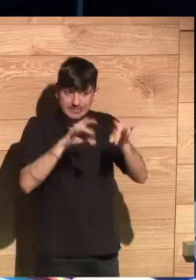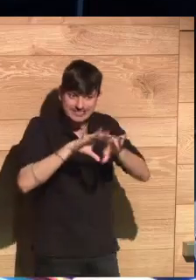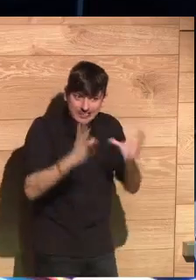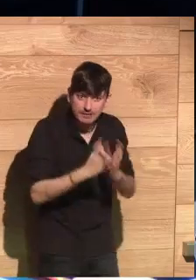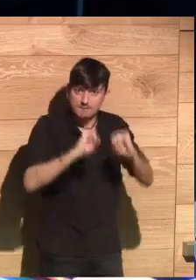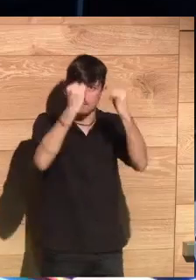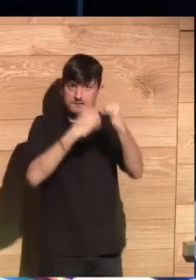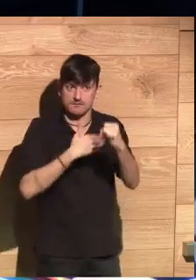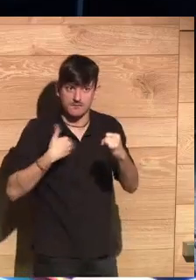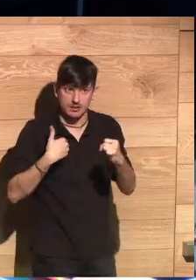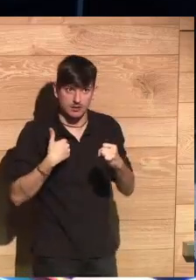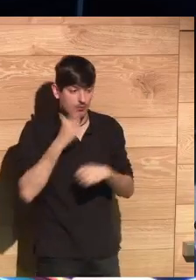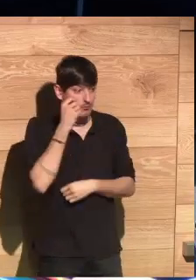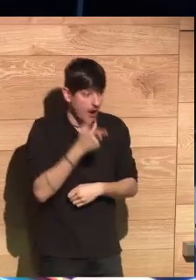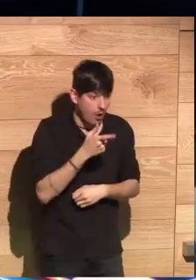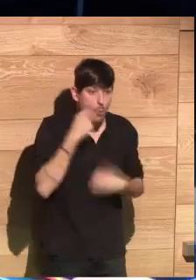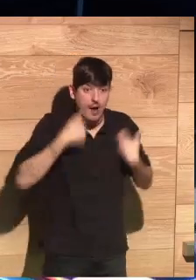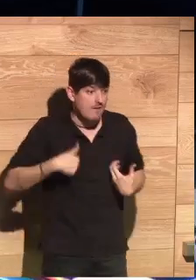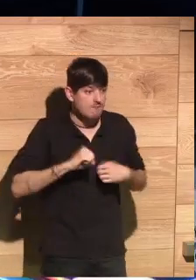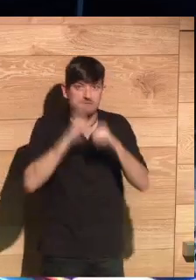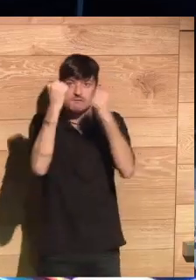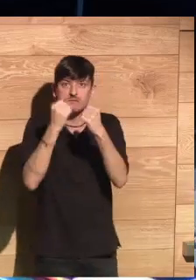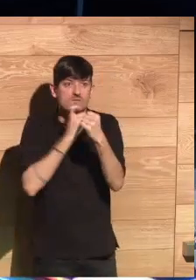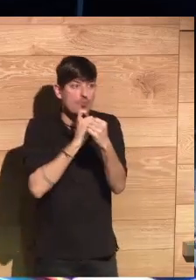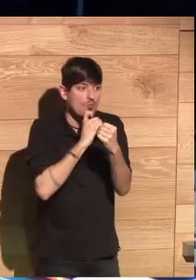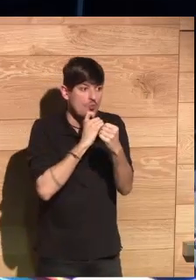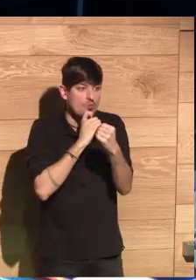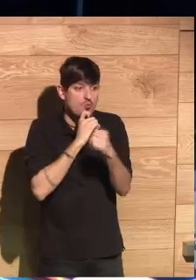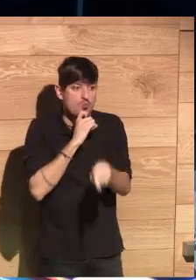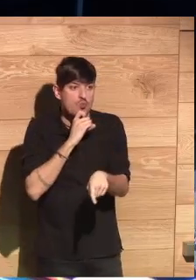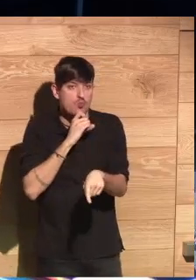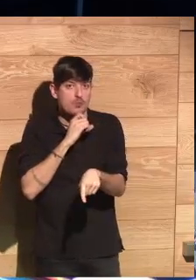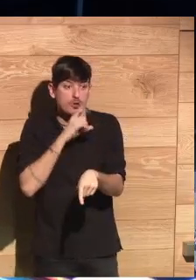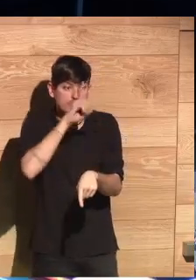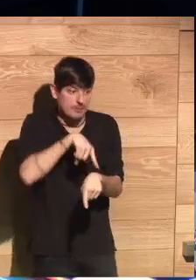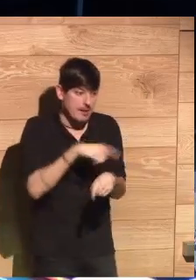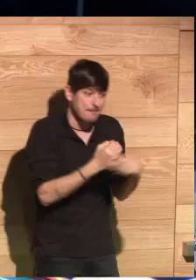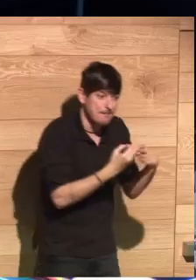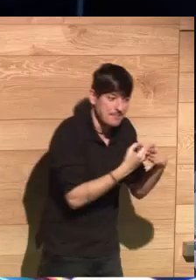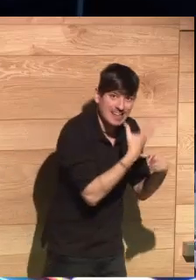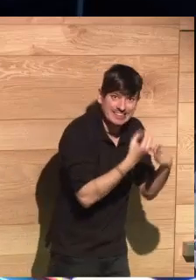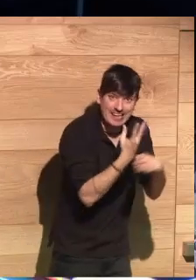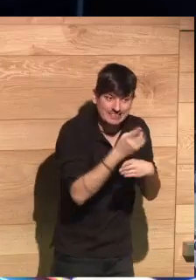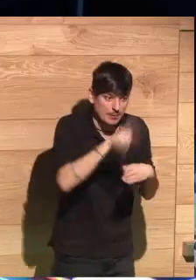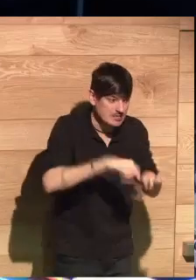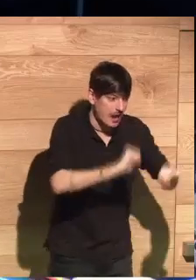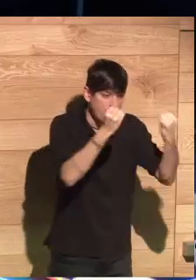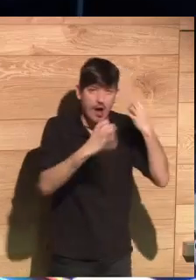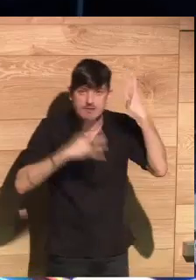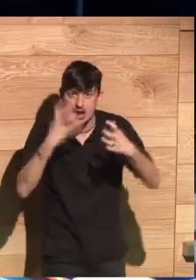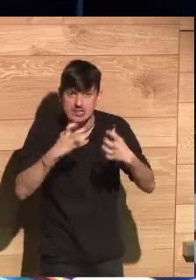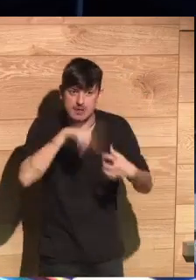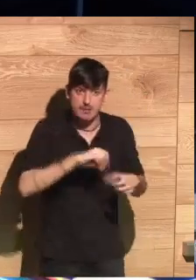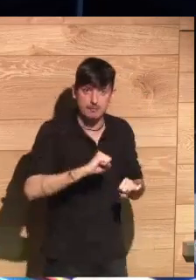y se da cuenta que tengo que salvar a los humanos, pero no puedo dejarlo, no se pueden ir solo los humanos, tendré que salvar las plantas también, tendré que salvar los animales,